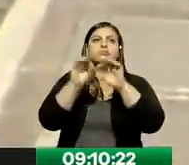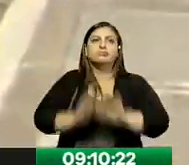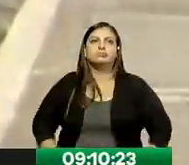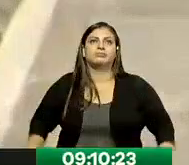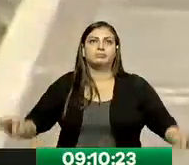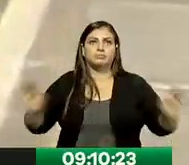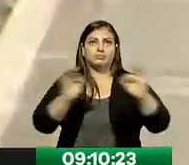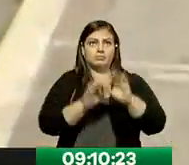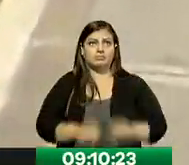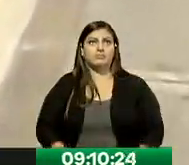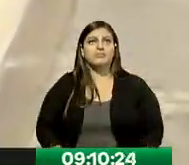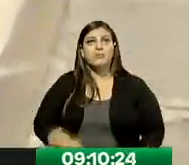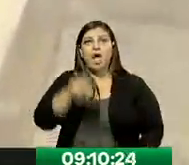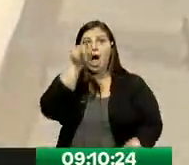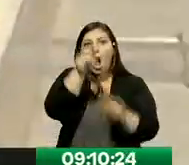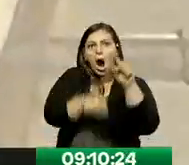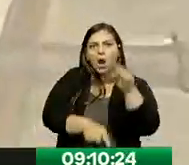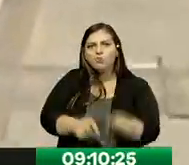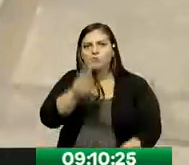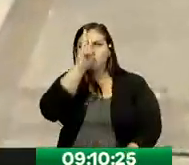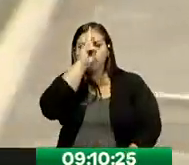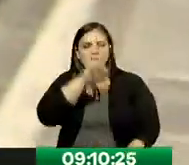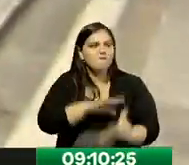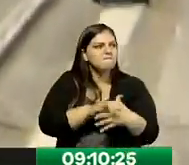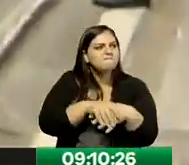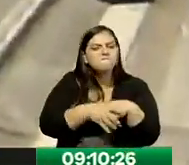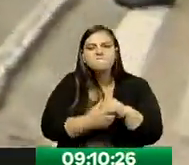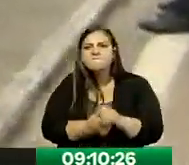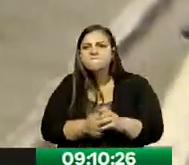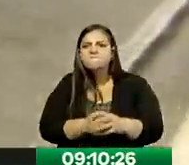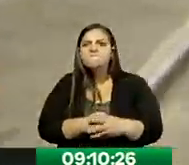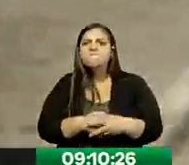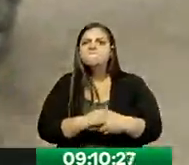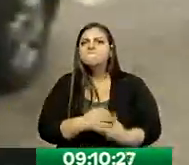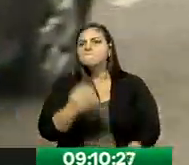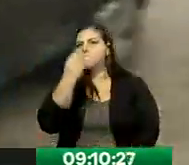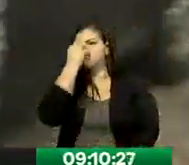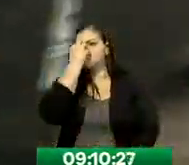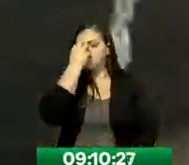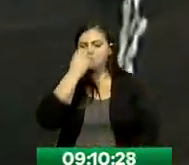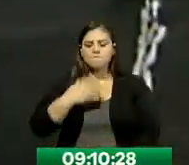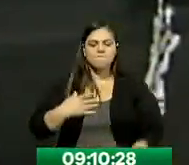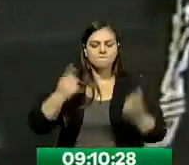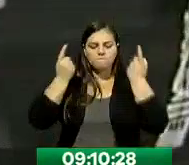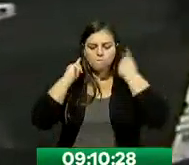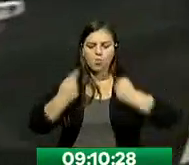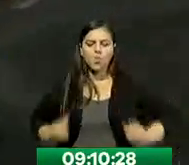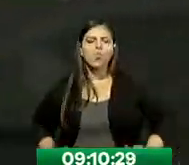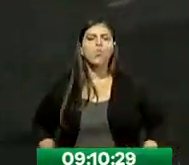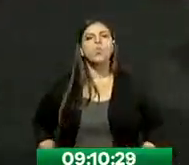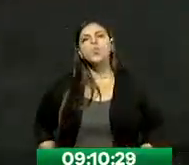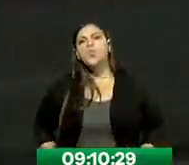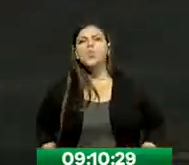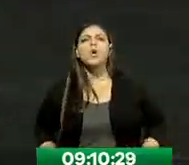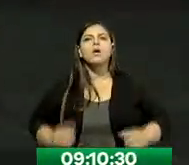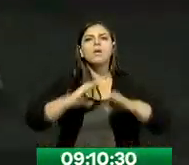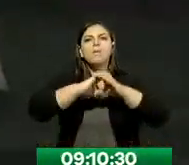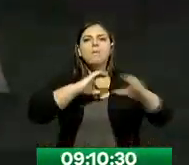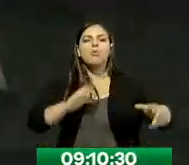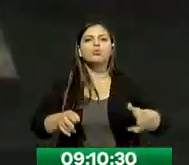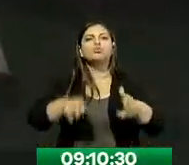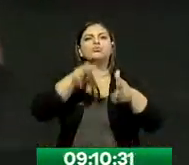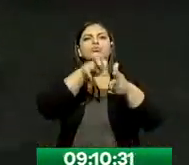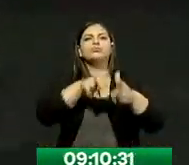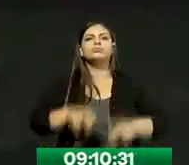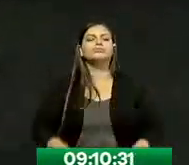lucran. Ha habido muchos casos que la persona ya dicen que ya no se puede confiar en los payasos. Entonces ya nosotros, ya